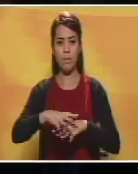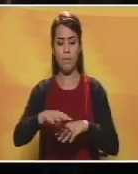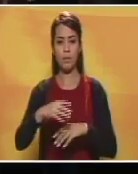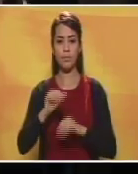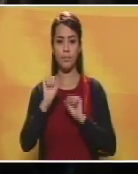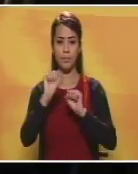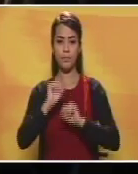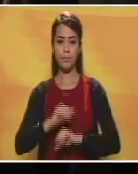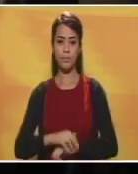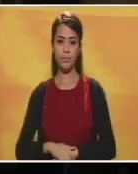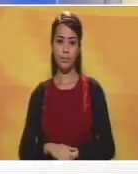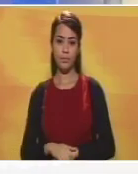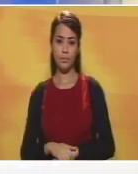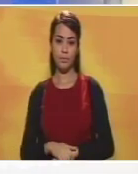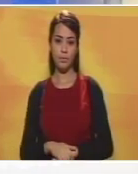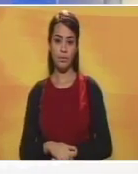manifestaciones.